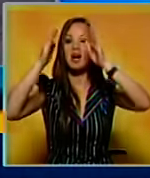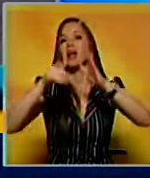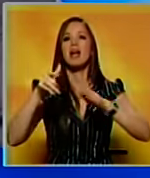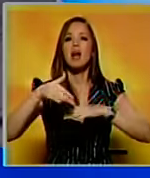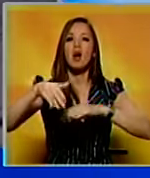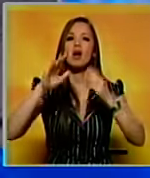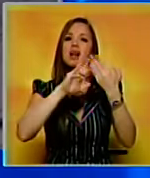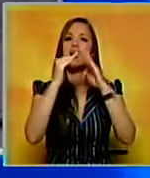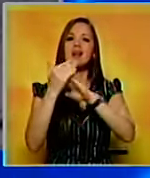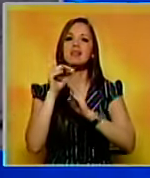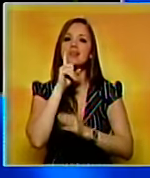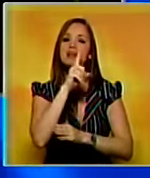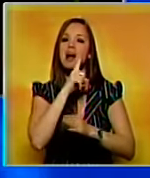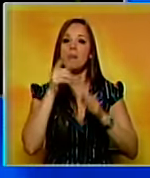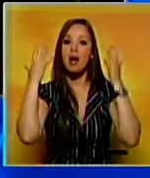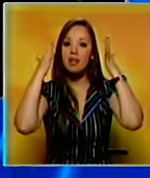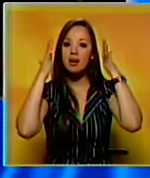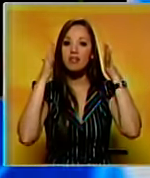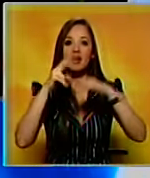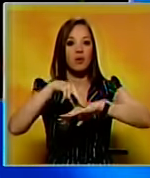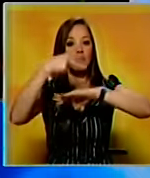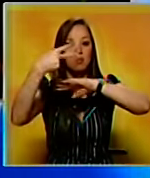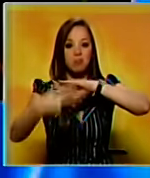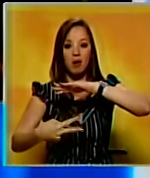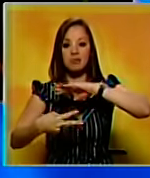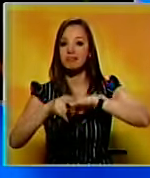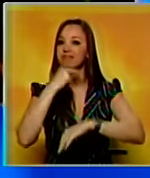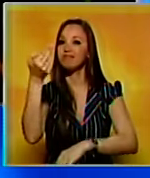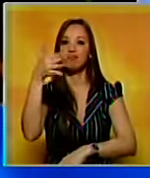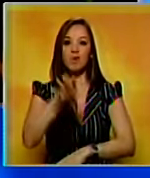maracay lo que le causó la muerte de manera instantánea